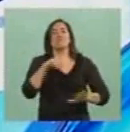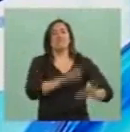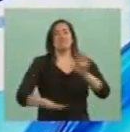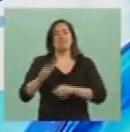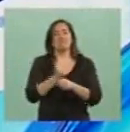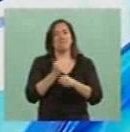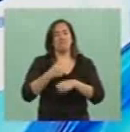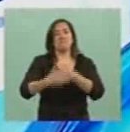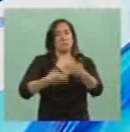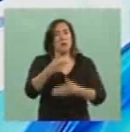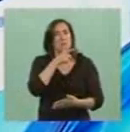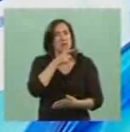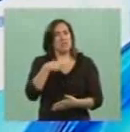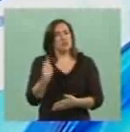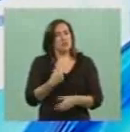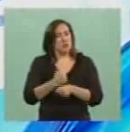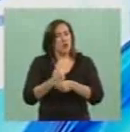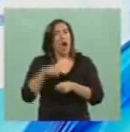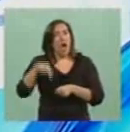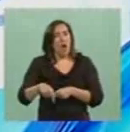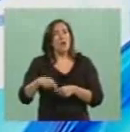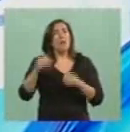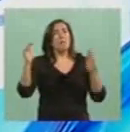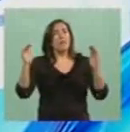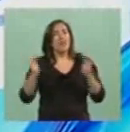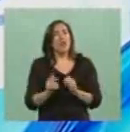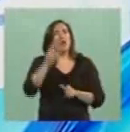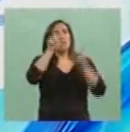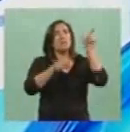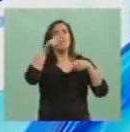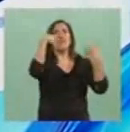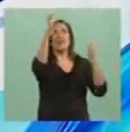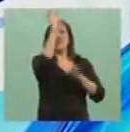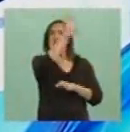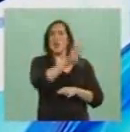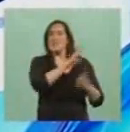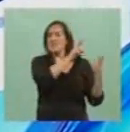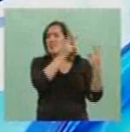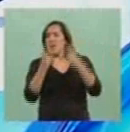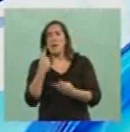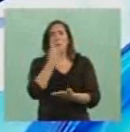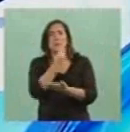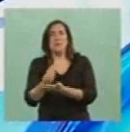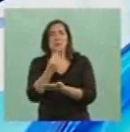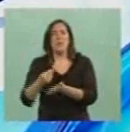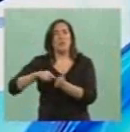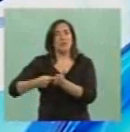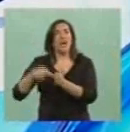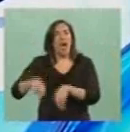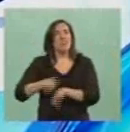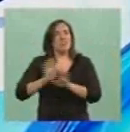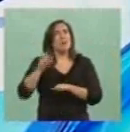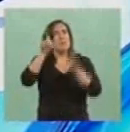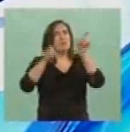creo que con éxito, porque ha disminuido muchísimo la migración y la gente comienza a quedarse en sus